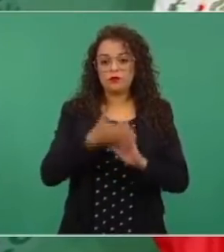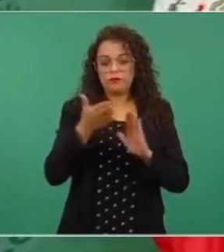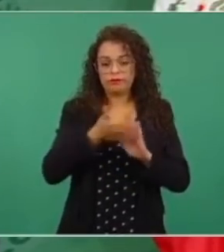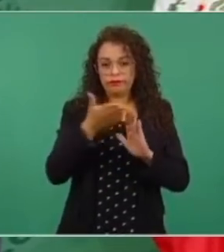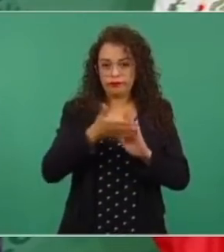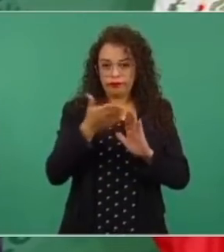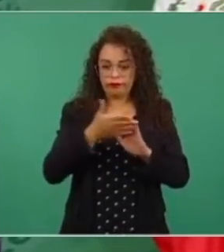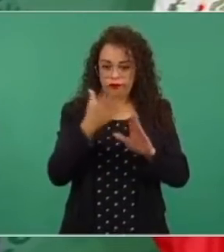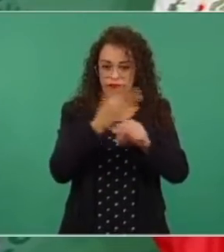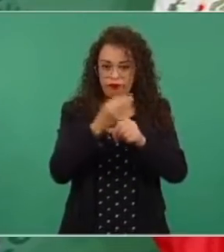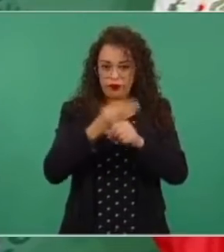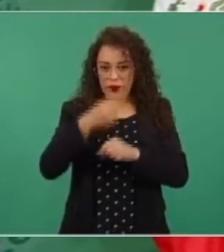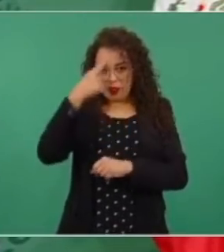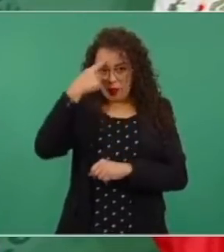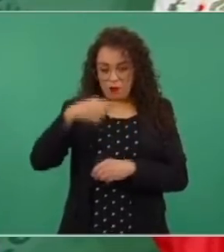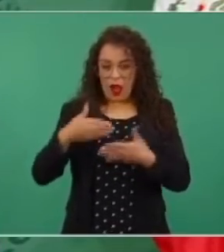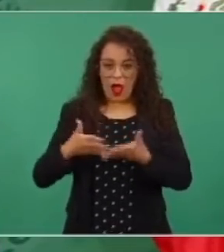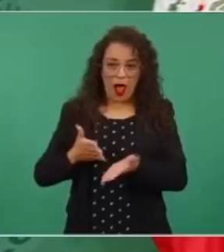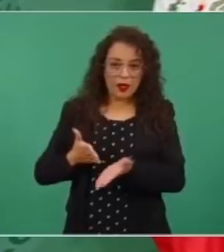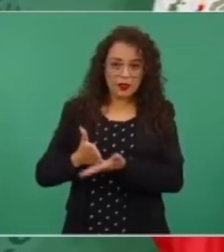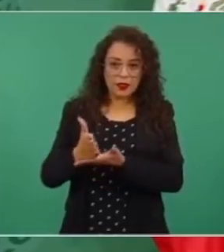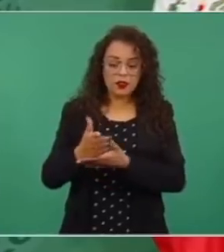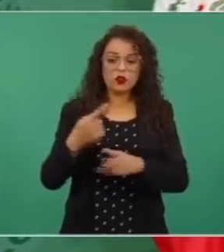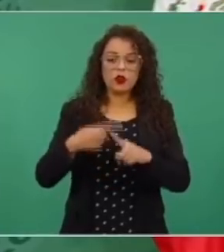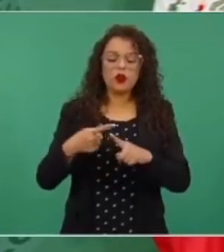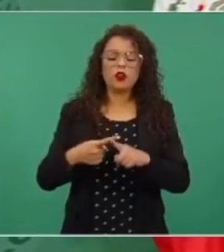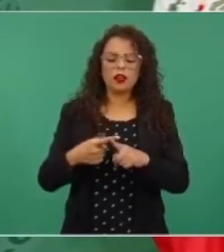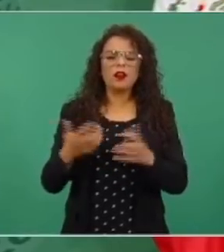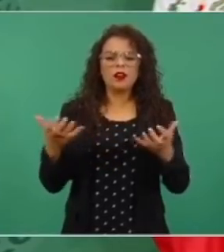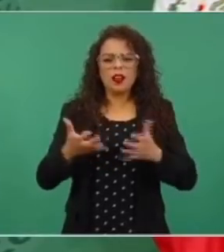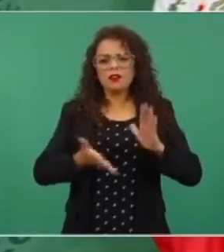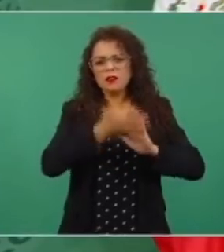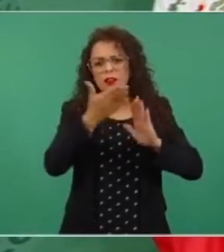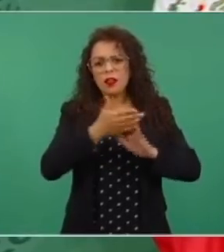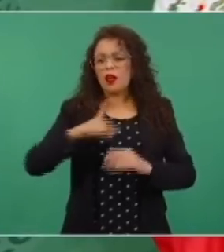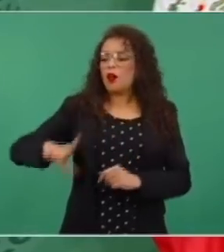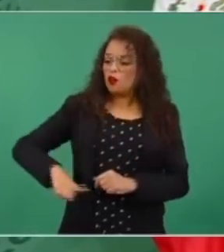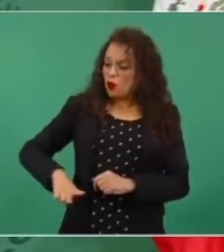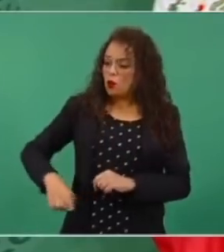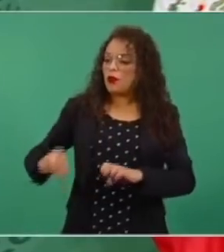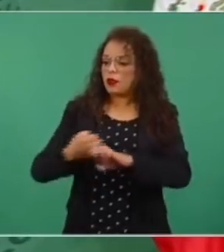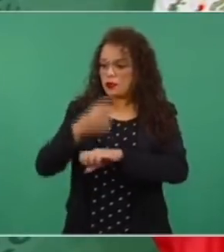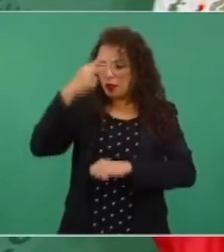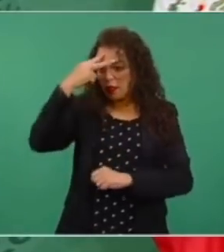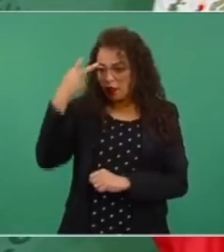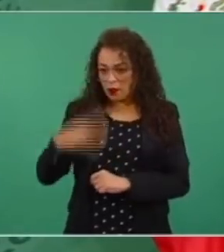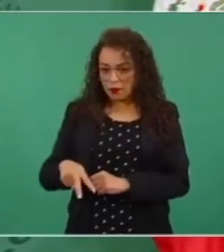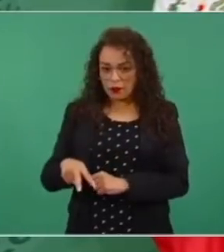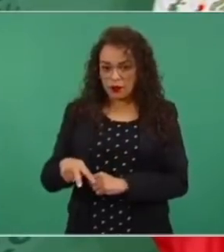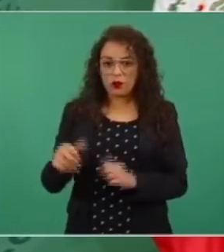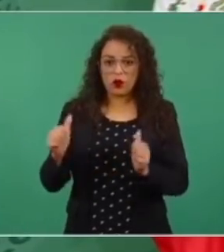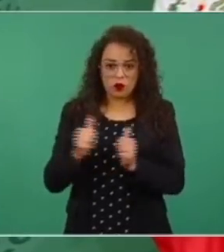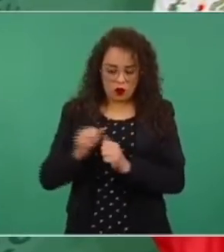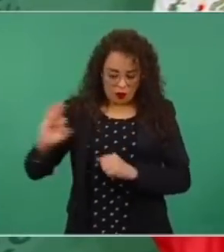está construyendo el gobierno del Estado de México con la Federación.